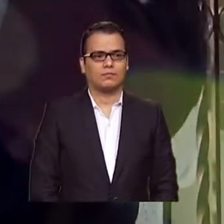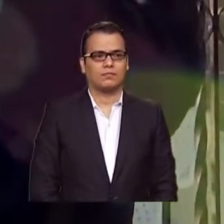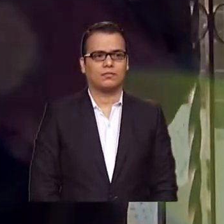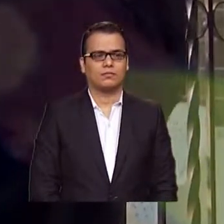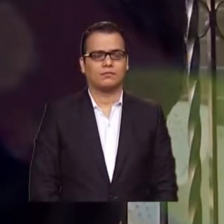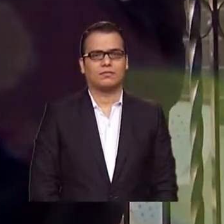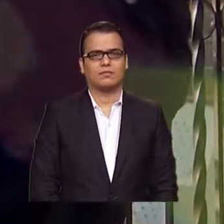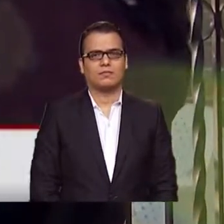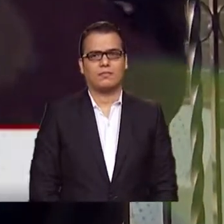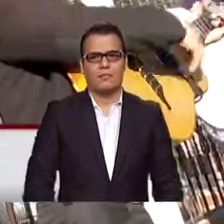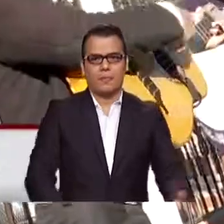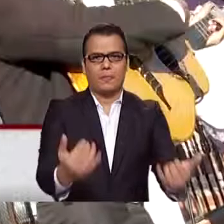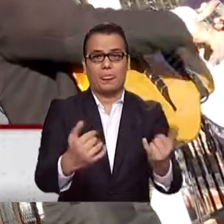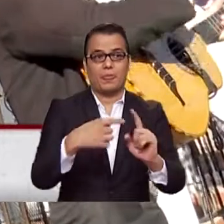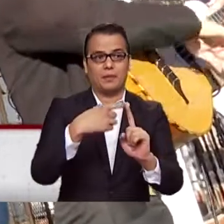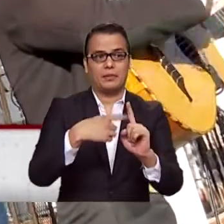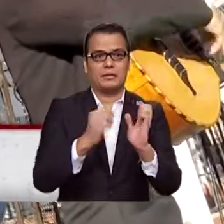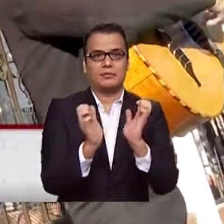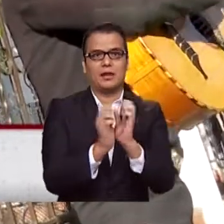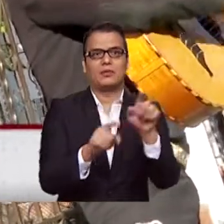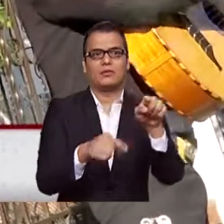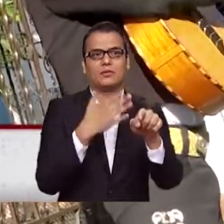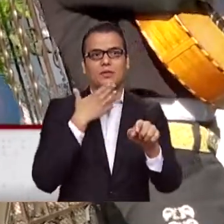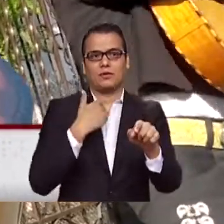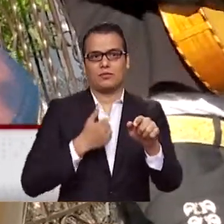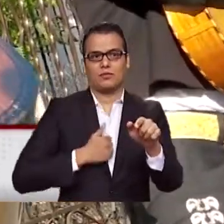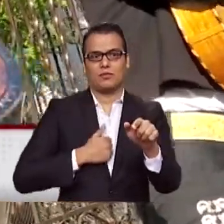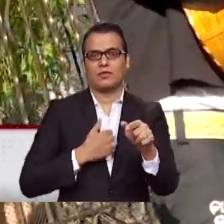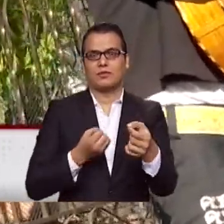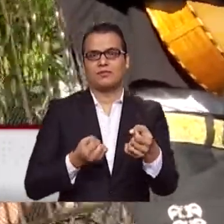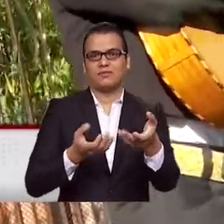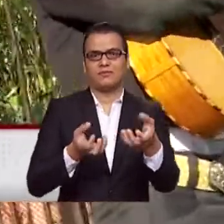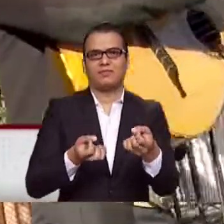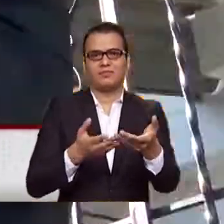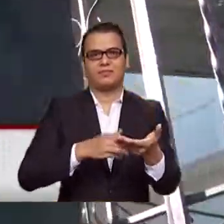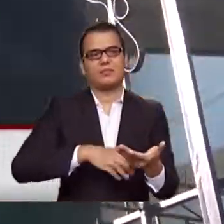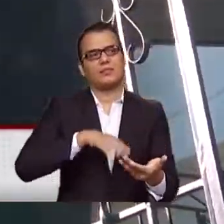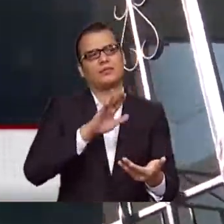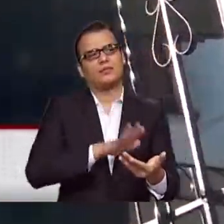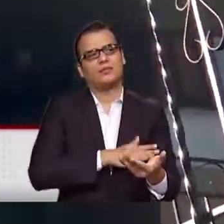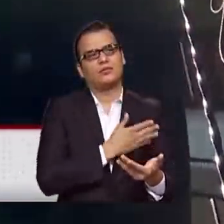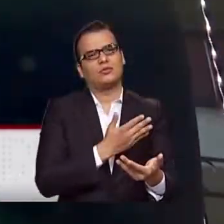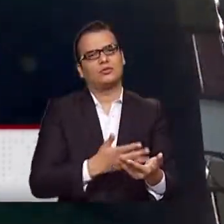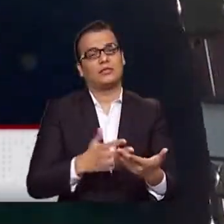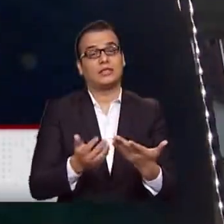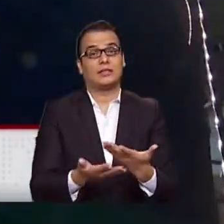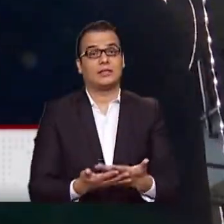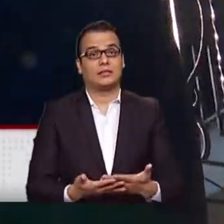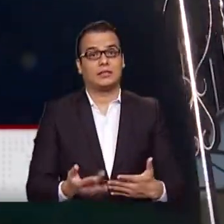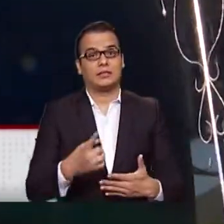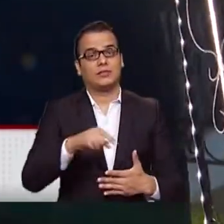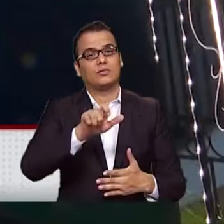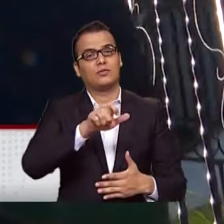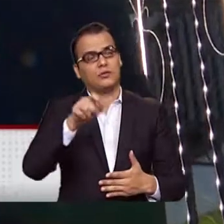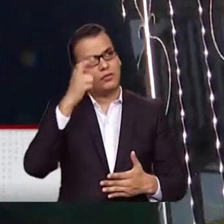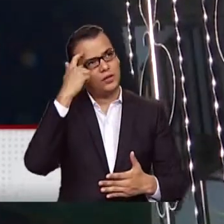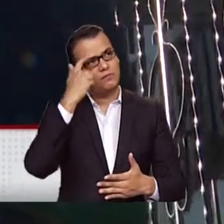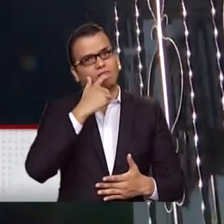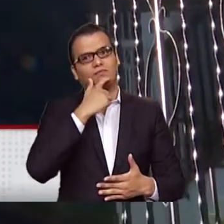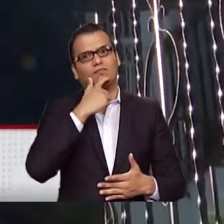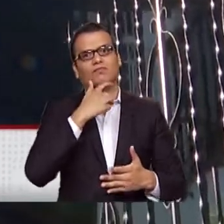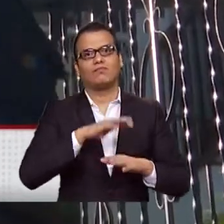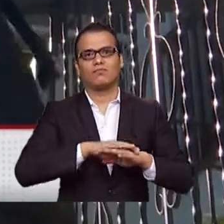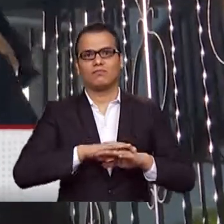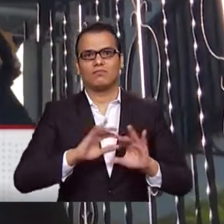En este mes de madres, muchos aprovecharon para llegar a más corazones a través de la música y esparcir un poco las mentes de las personas en este